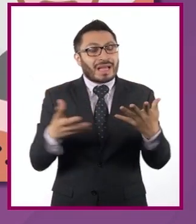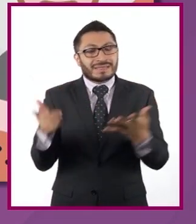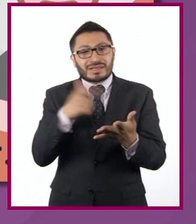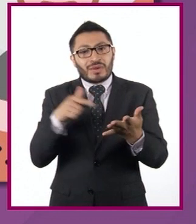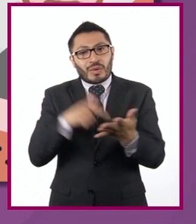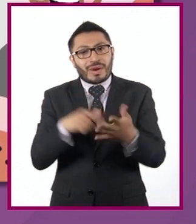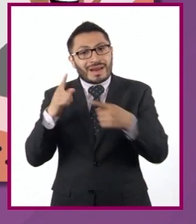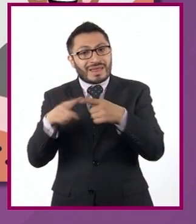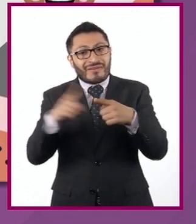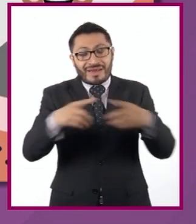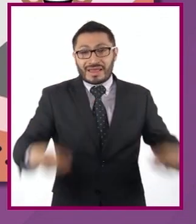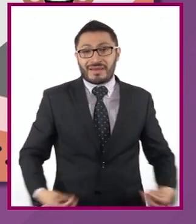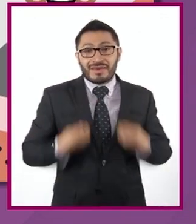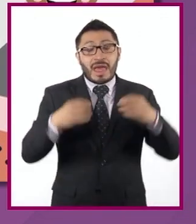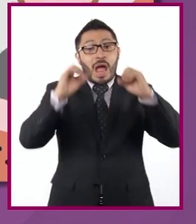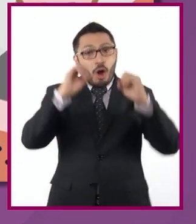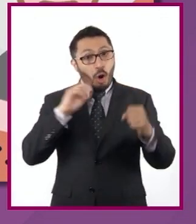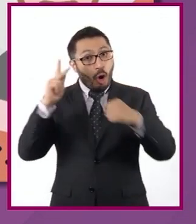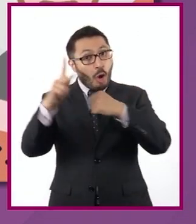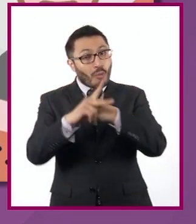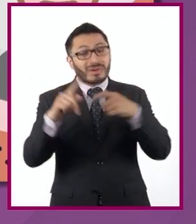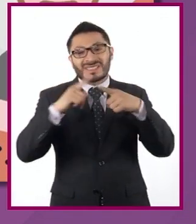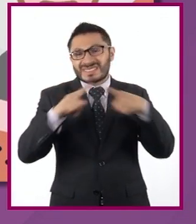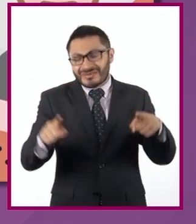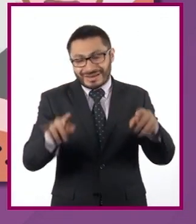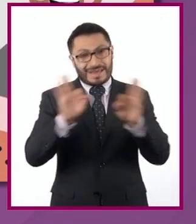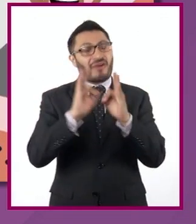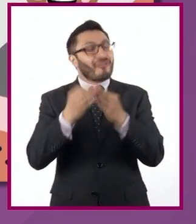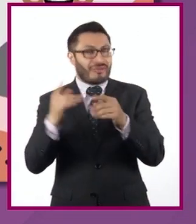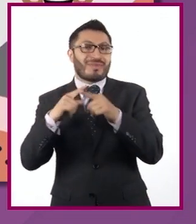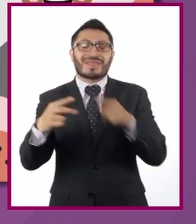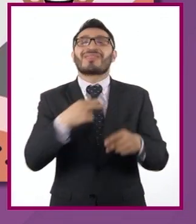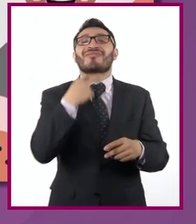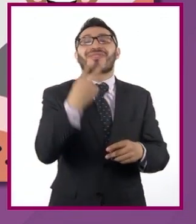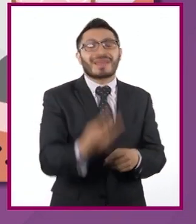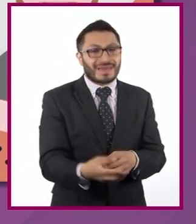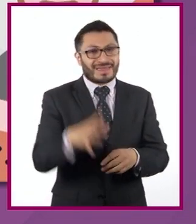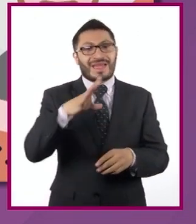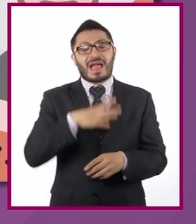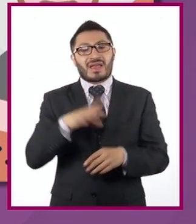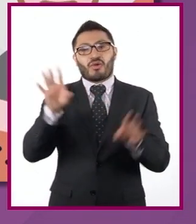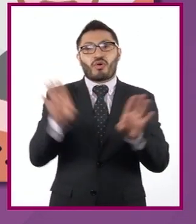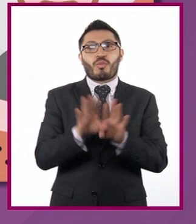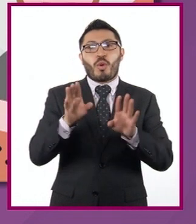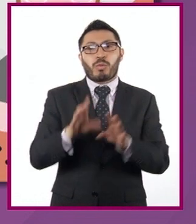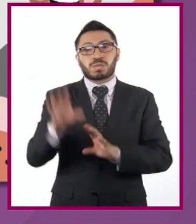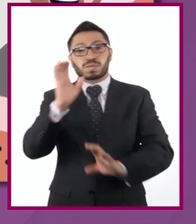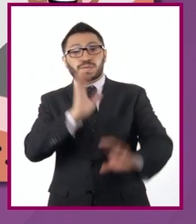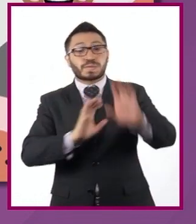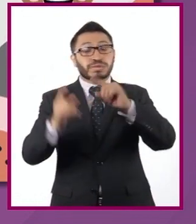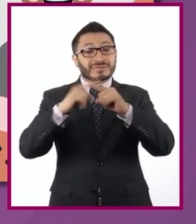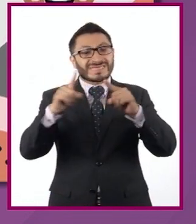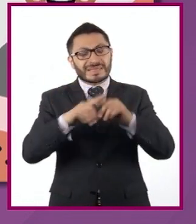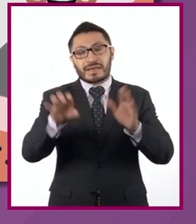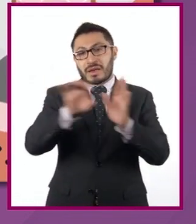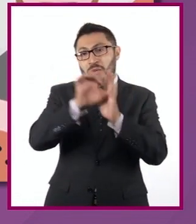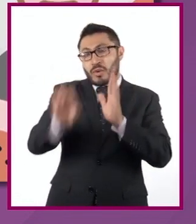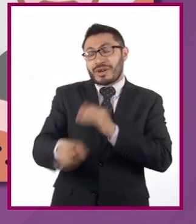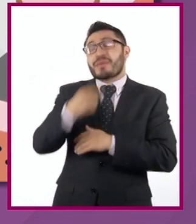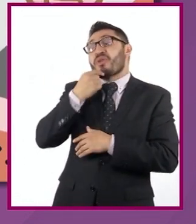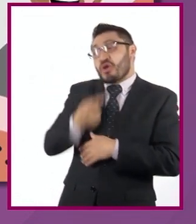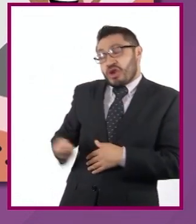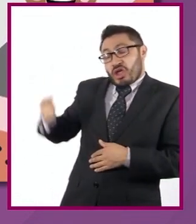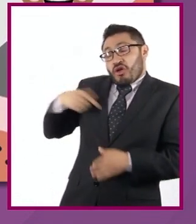o país y no solo tienen otra entonación, sino una diferencia marcada en el acento. De niño era muy